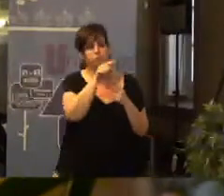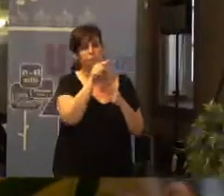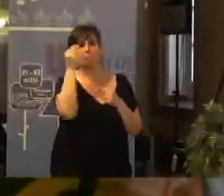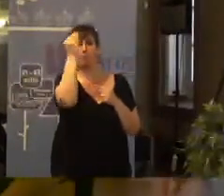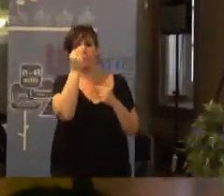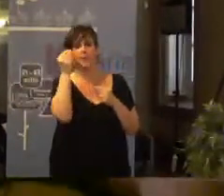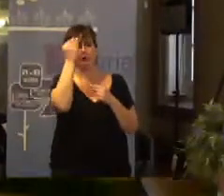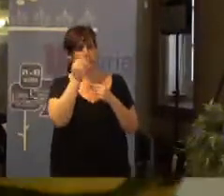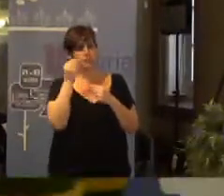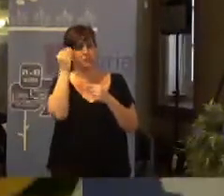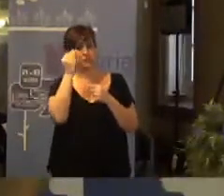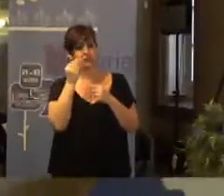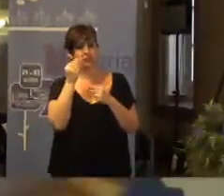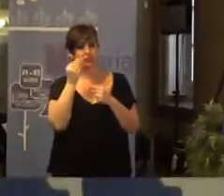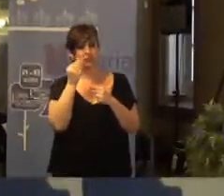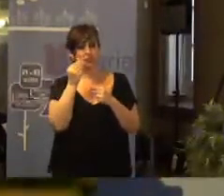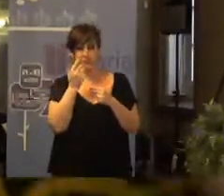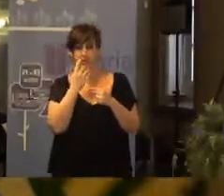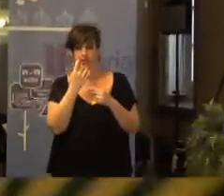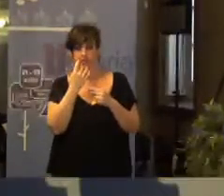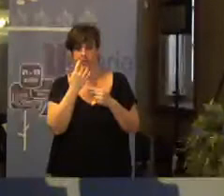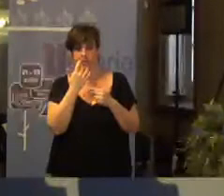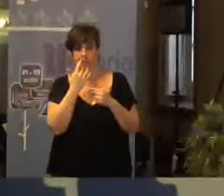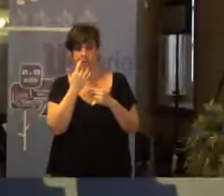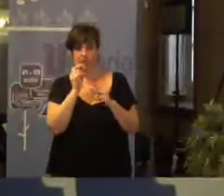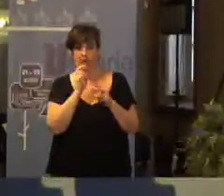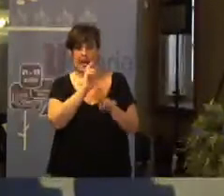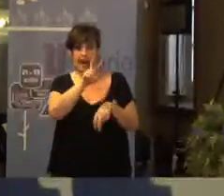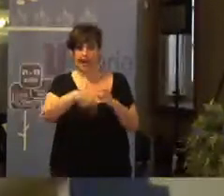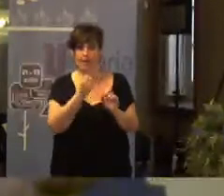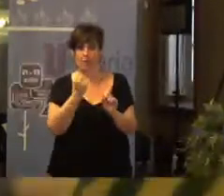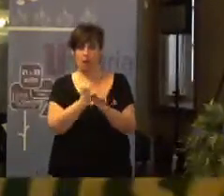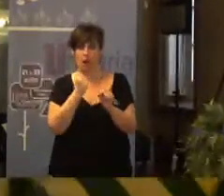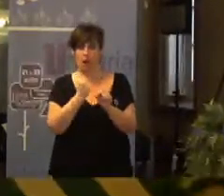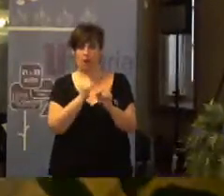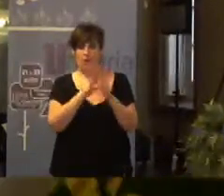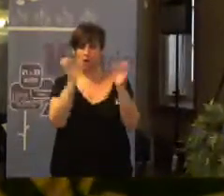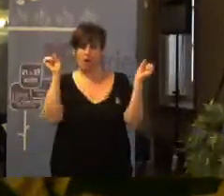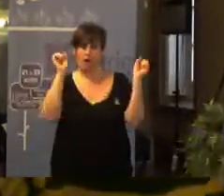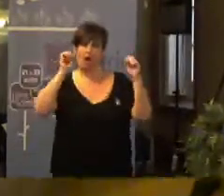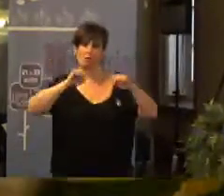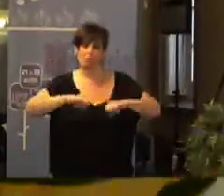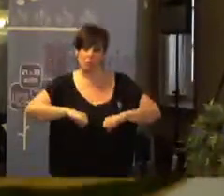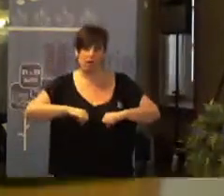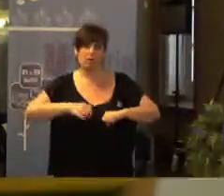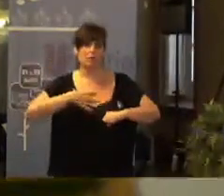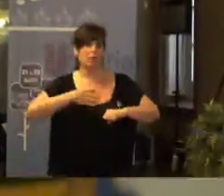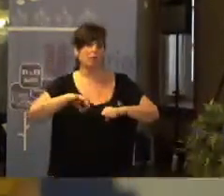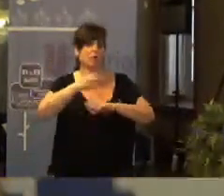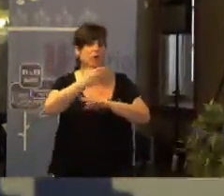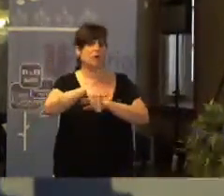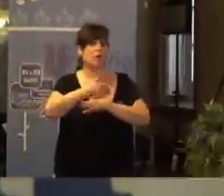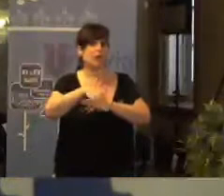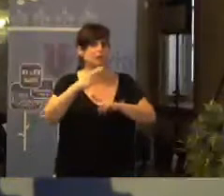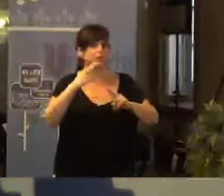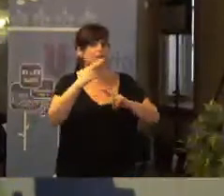que esta aprobación da reforma laboral vai ser respondida na rúa e nomeadamente polos